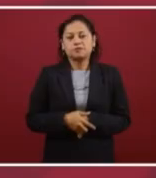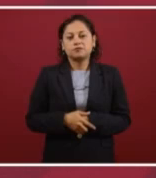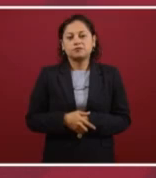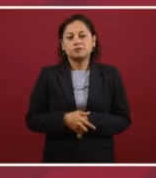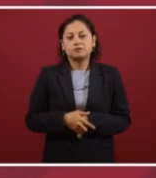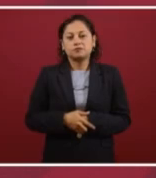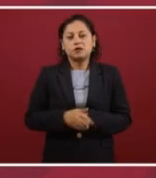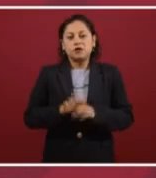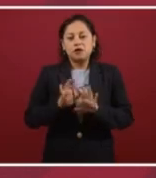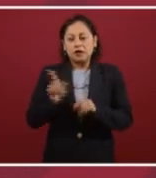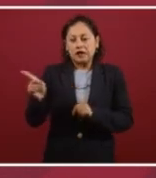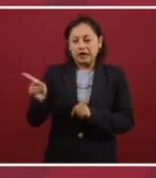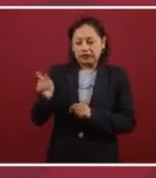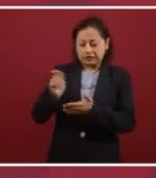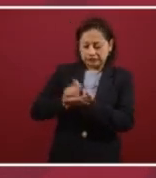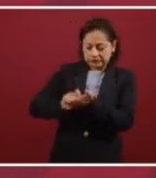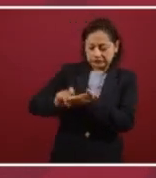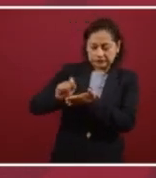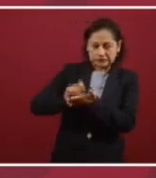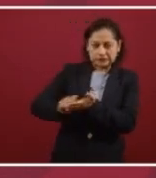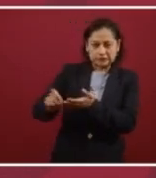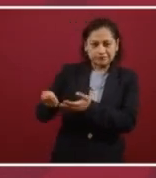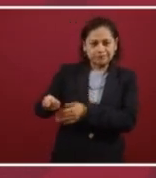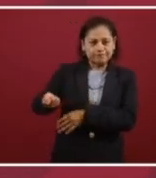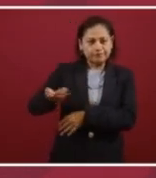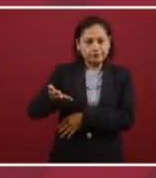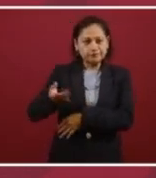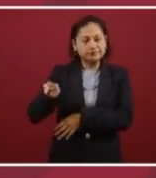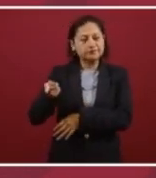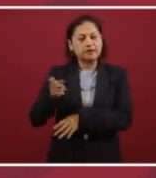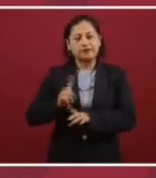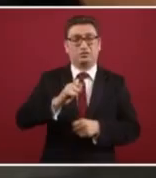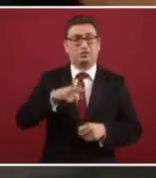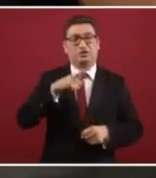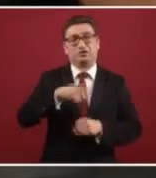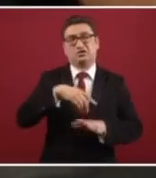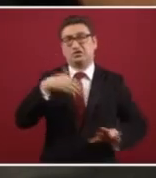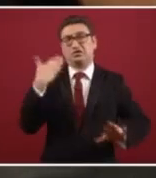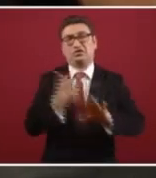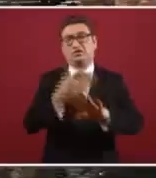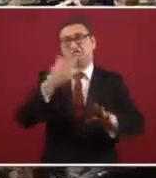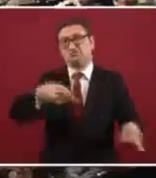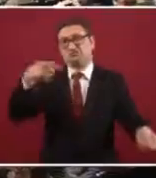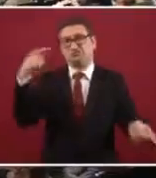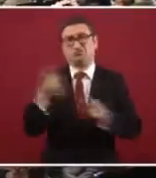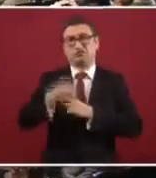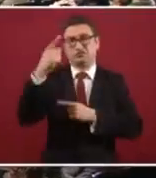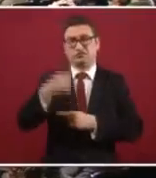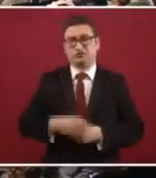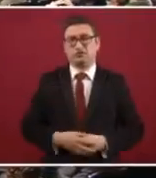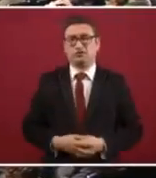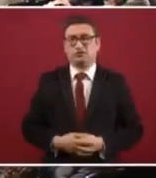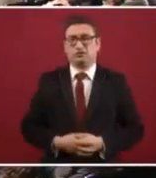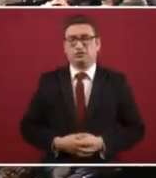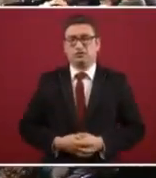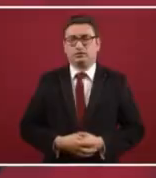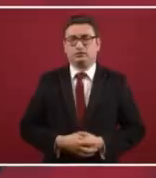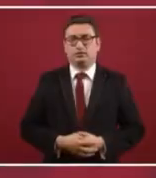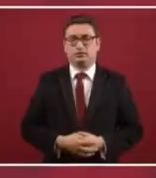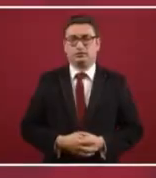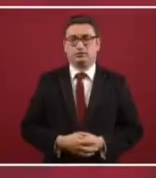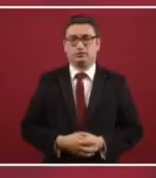expresión sobre el llamado del ex mandatario vicente fox contra de la llamada cuarta transformación el presidente se negó a opinar